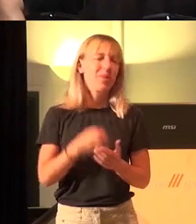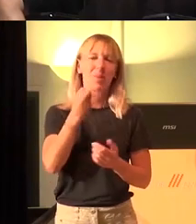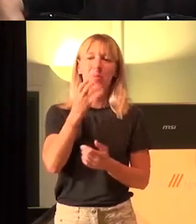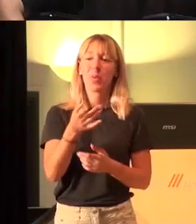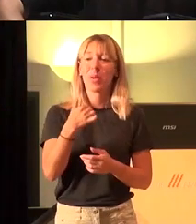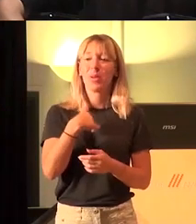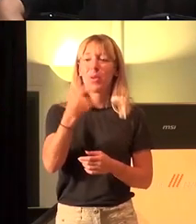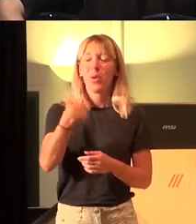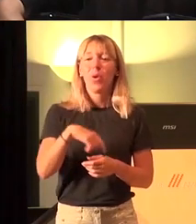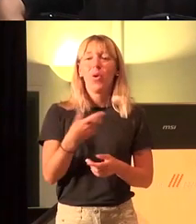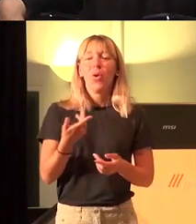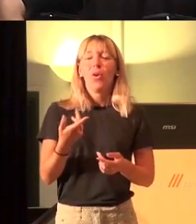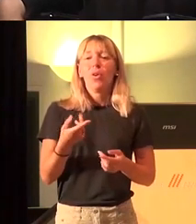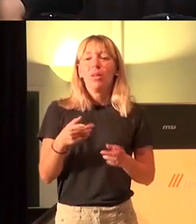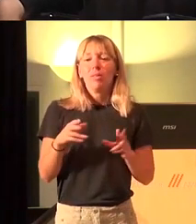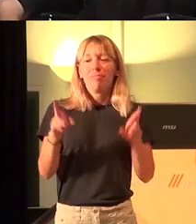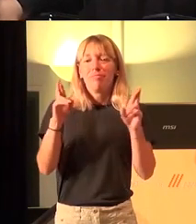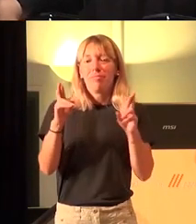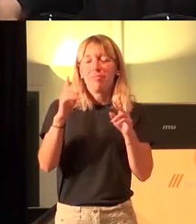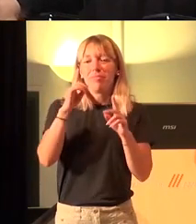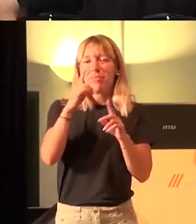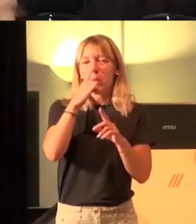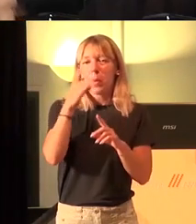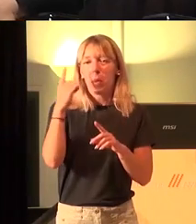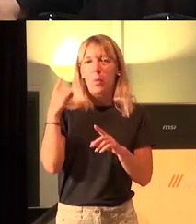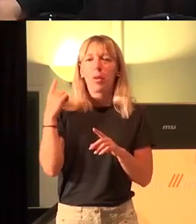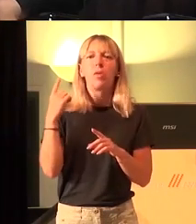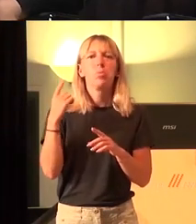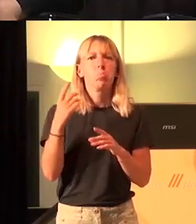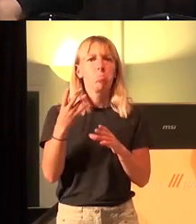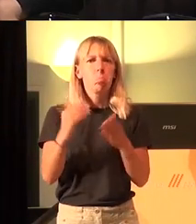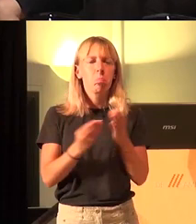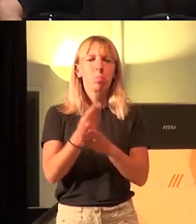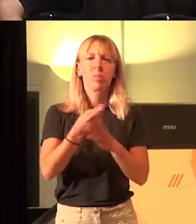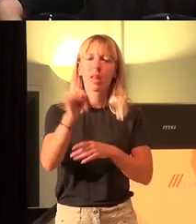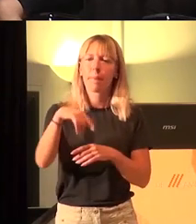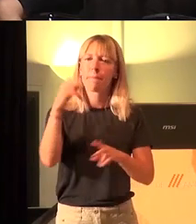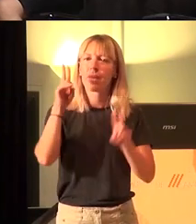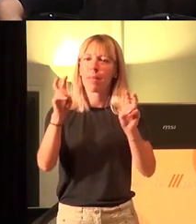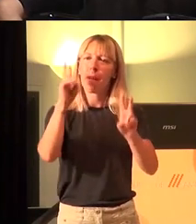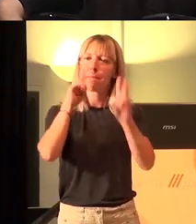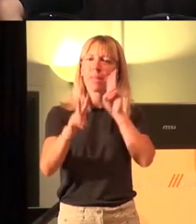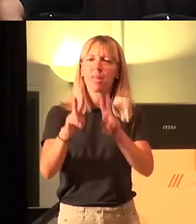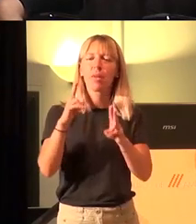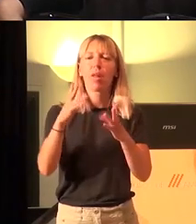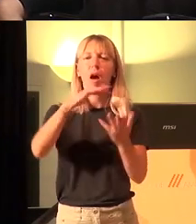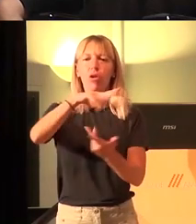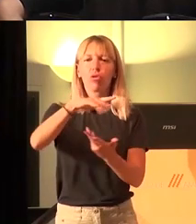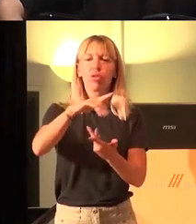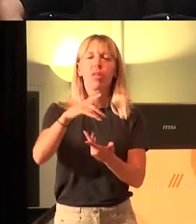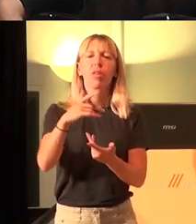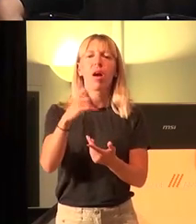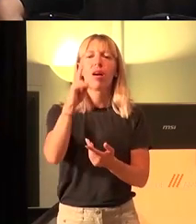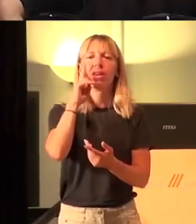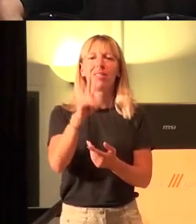Bueno, pues yo os deseo que después de un año muy fructífero también en visibilidad, en muchas noticias, donde